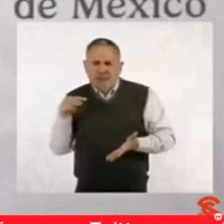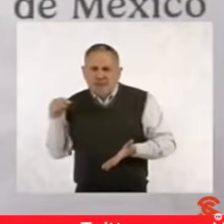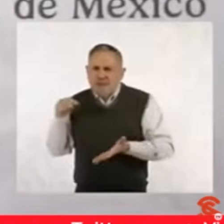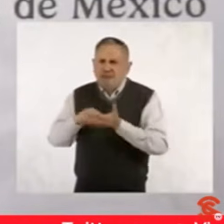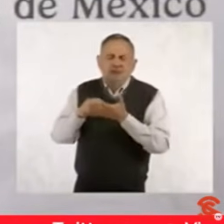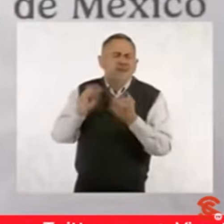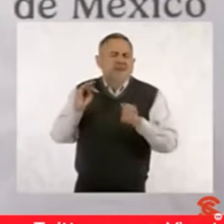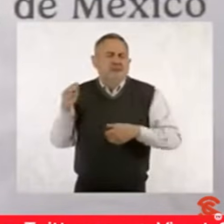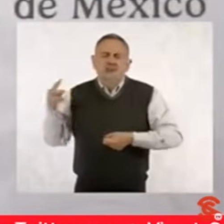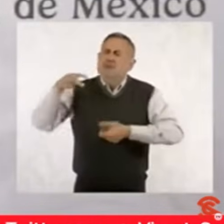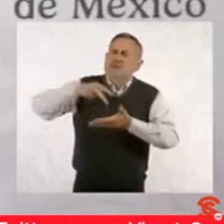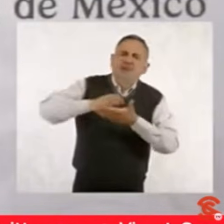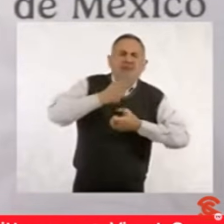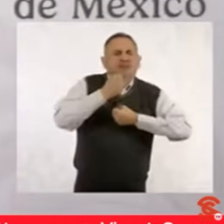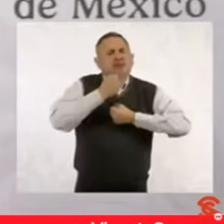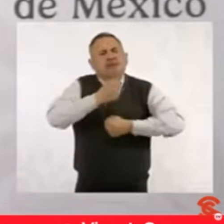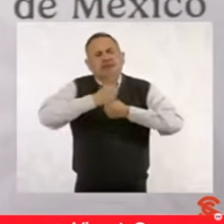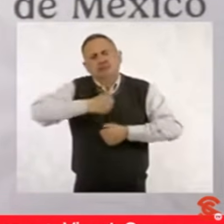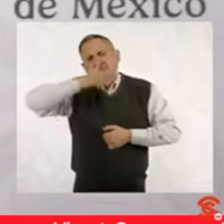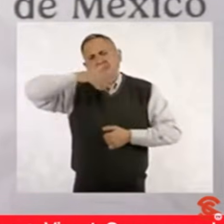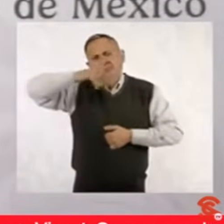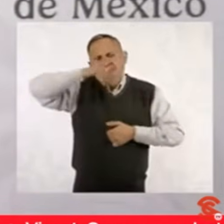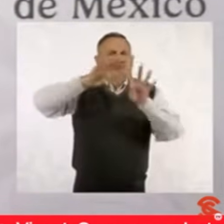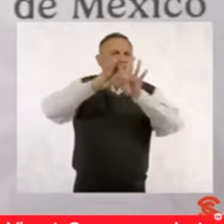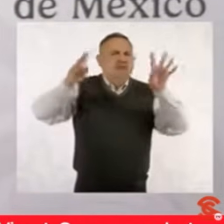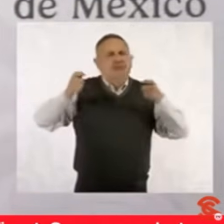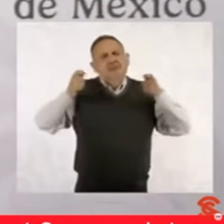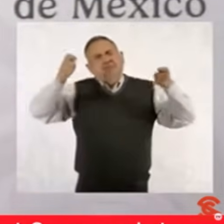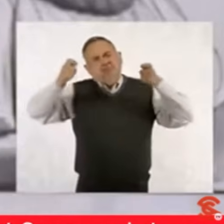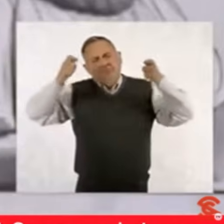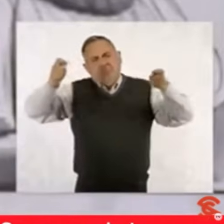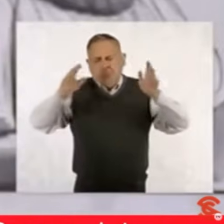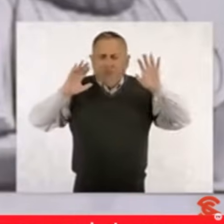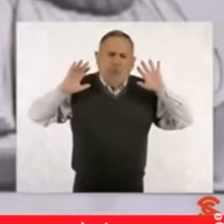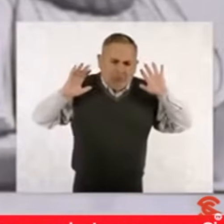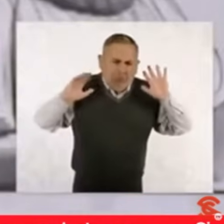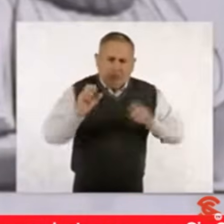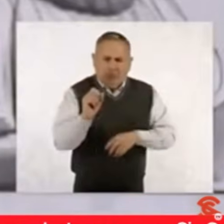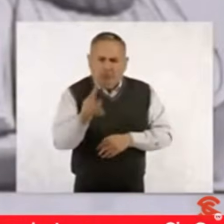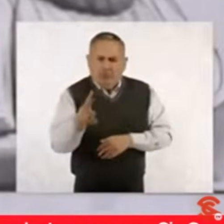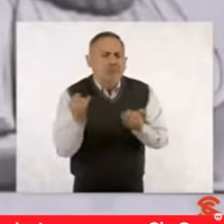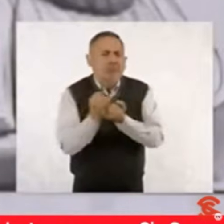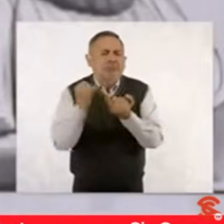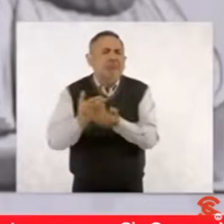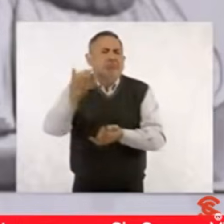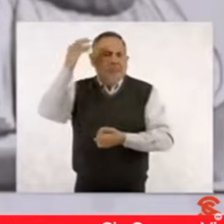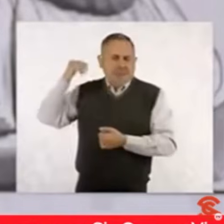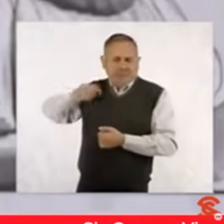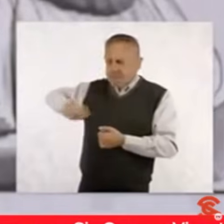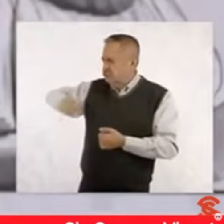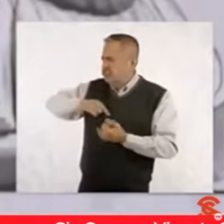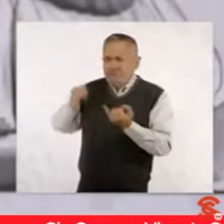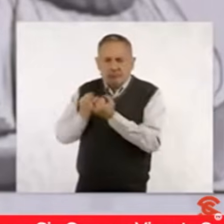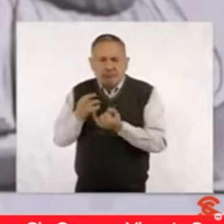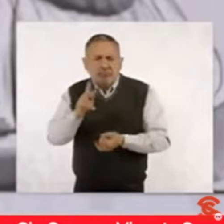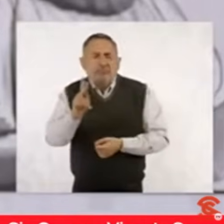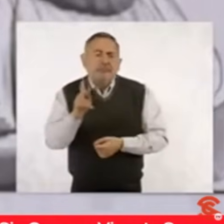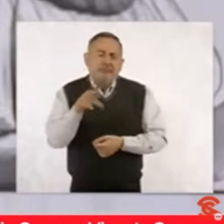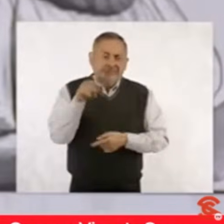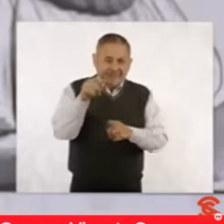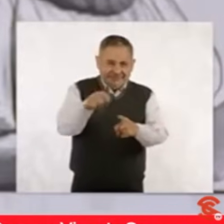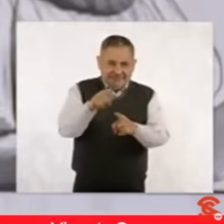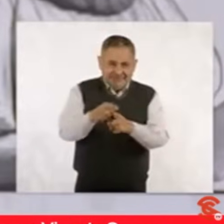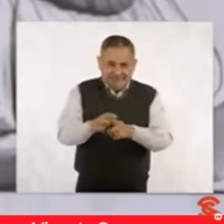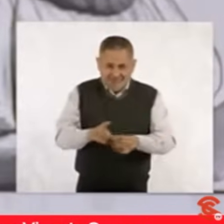tribuna. Nosotros lo hicimos en su momento en contra de algunas leyes, pero caer en actos